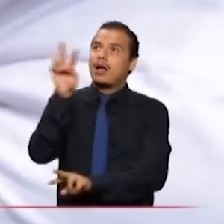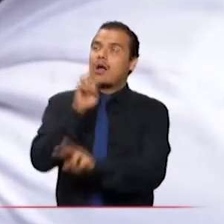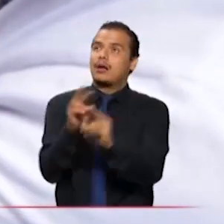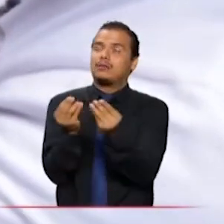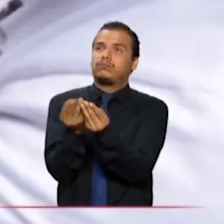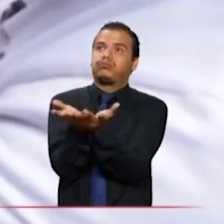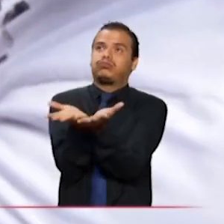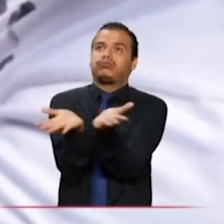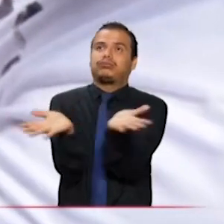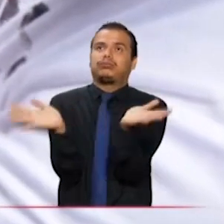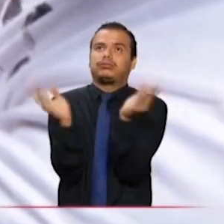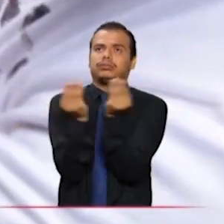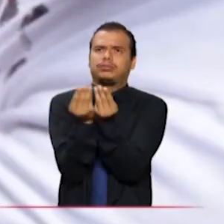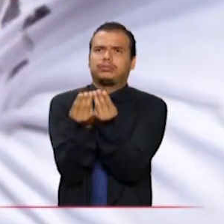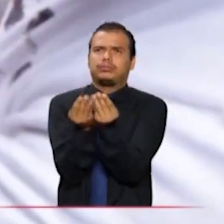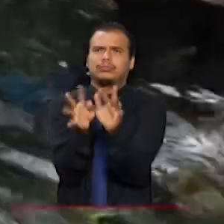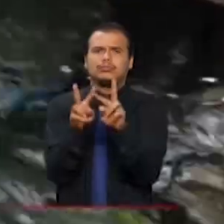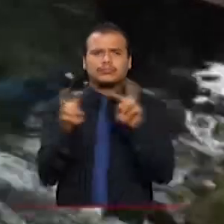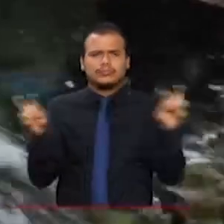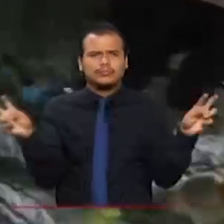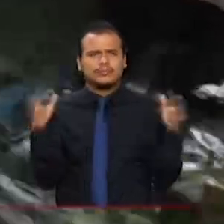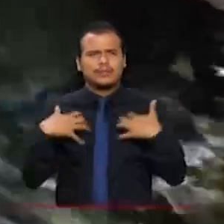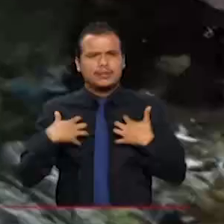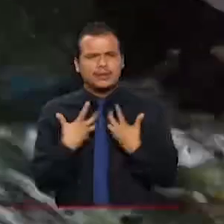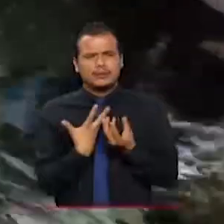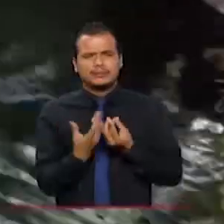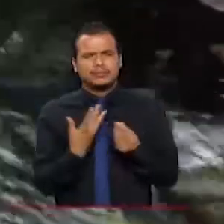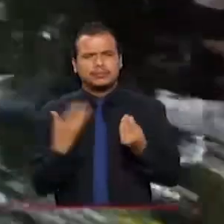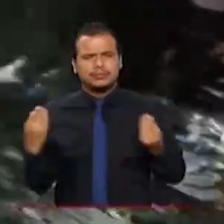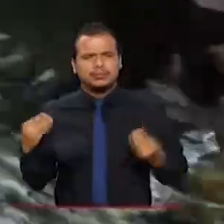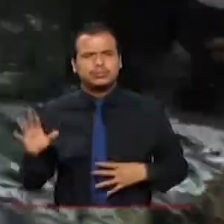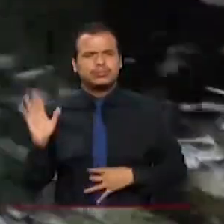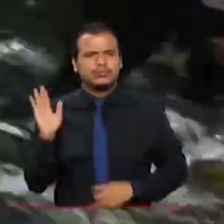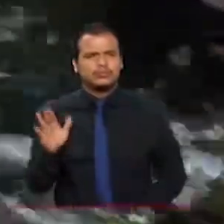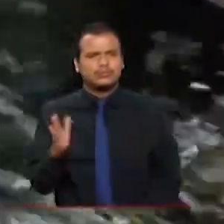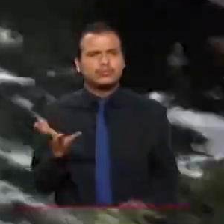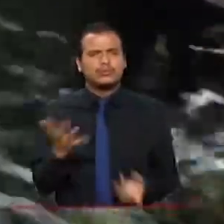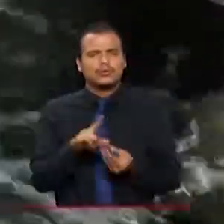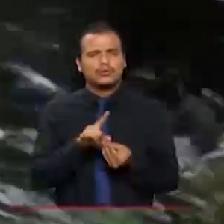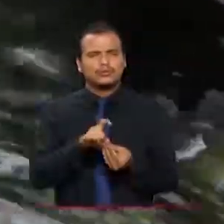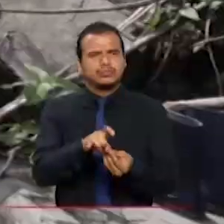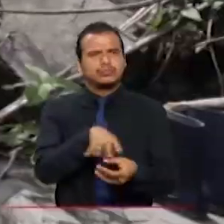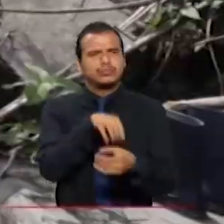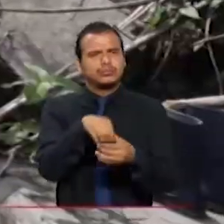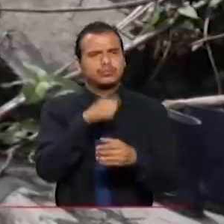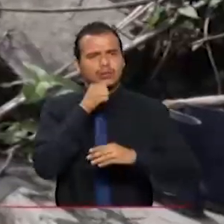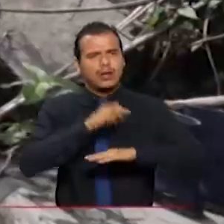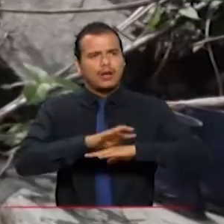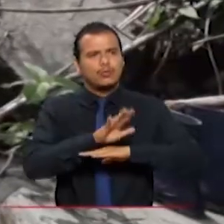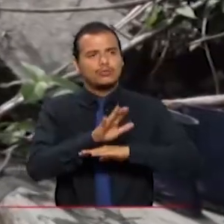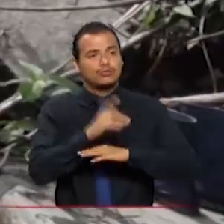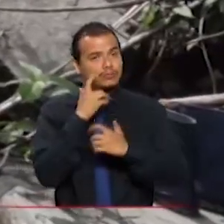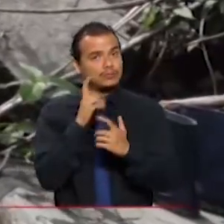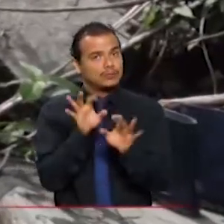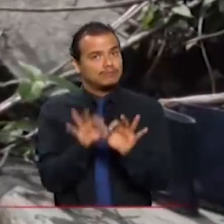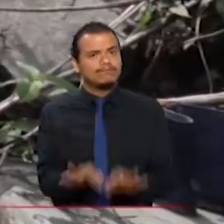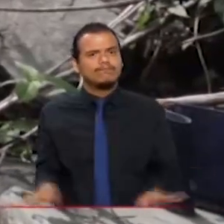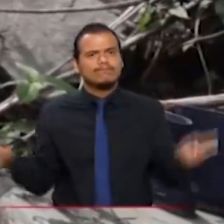de tanto de diferentes grupos animales, en mi caso por ejemplo de insectos acuáticos y la importancia que este grupo puede llegar a